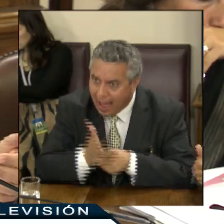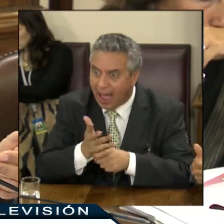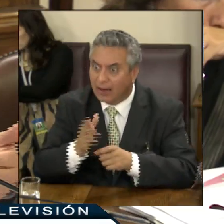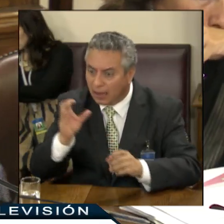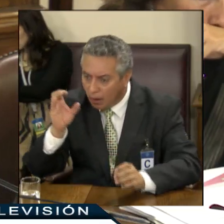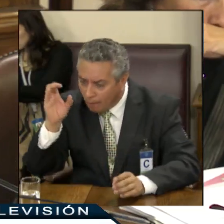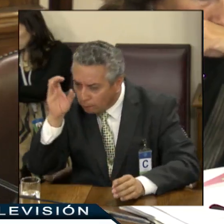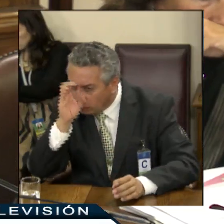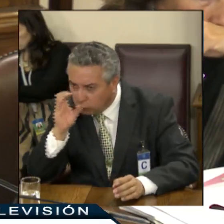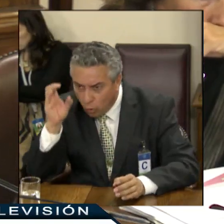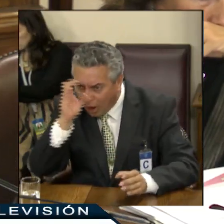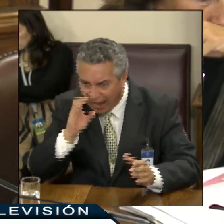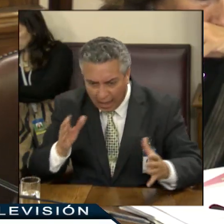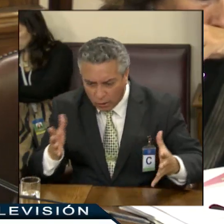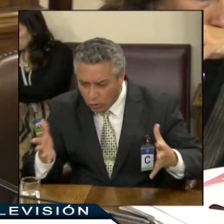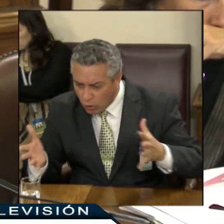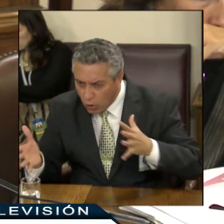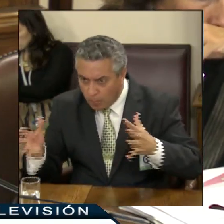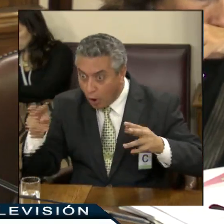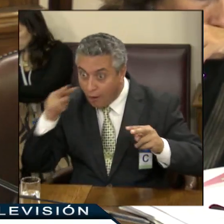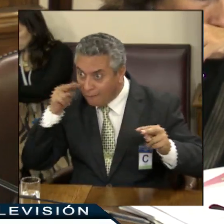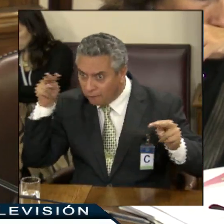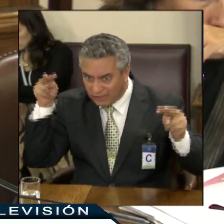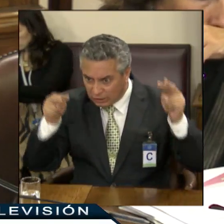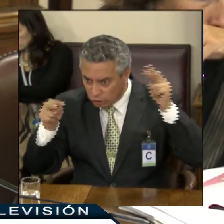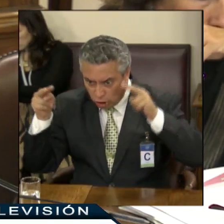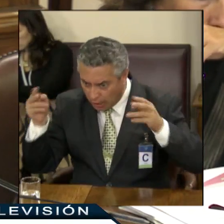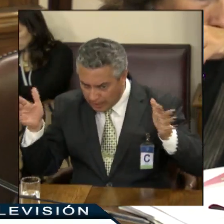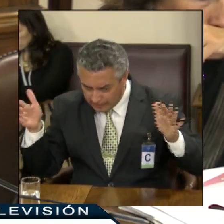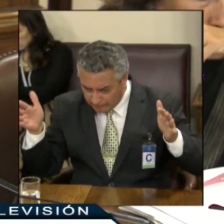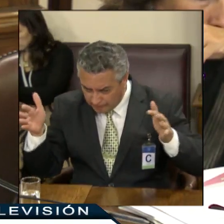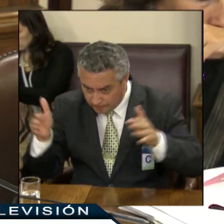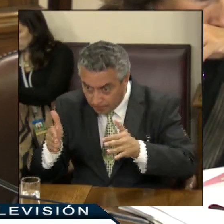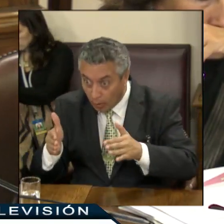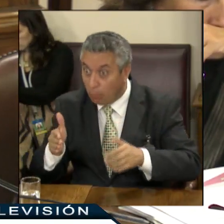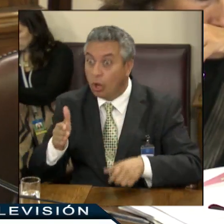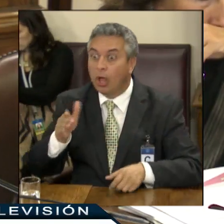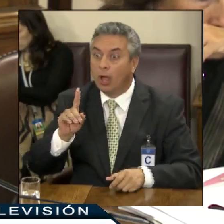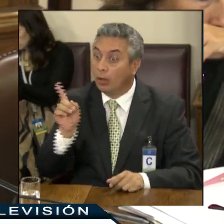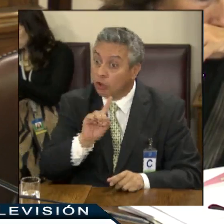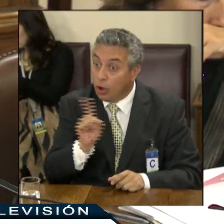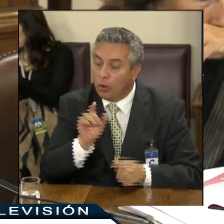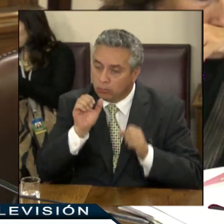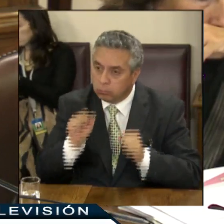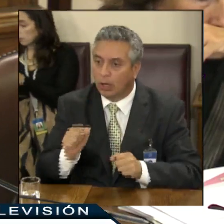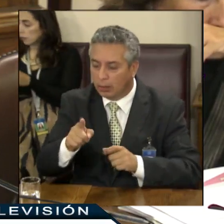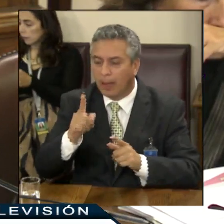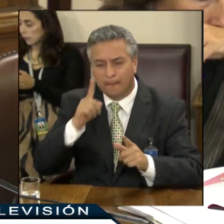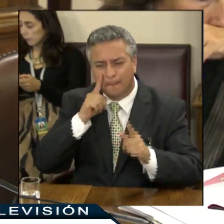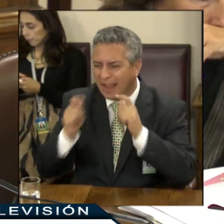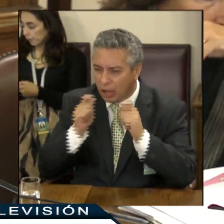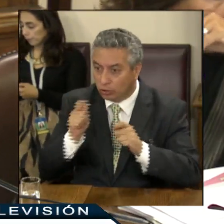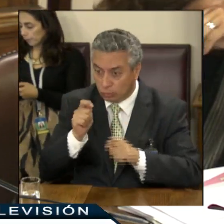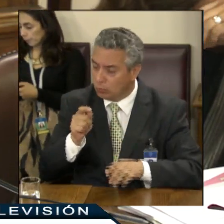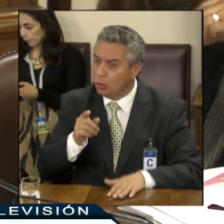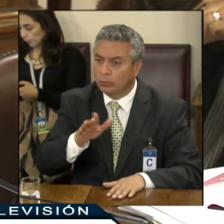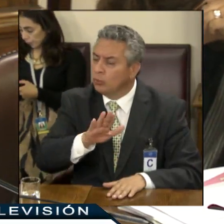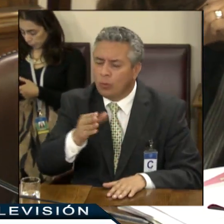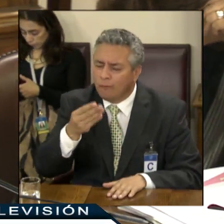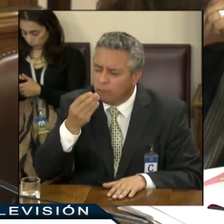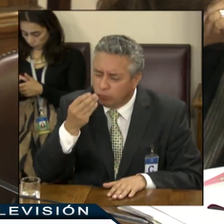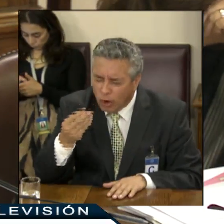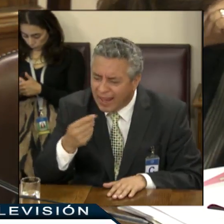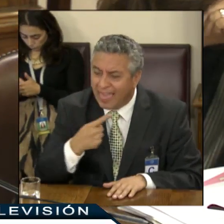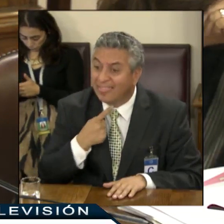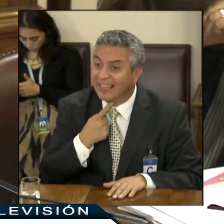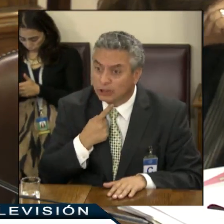buscar una convergencia de visiones porque de lo contrario corremos el riesgo de que por muy bien intencionado